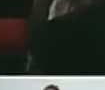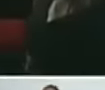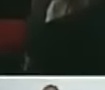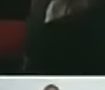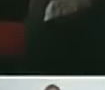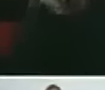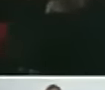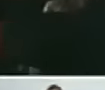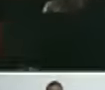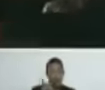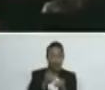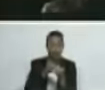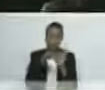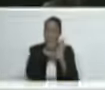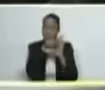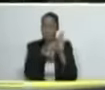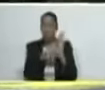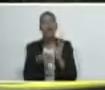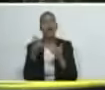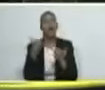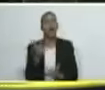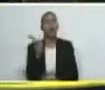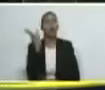por el Consejo Nacional Electoral. Vamos a escuchar.